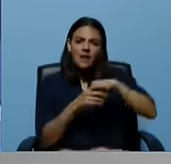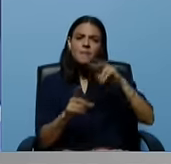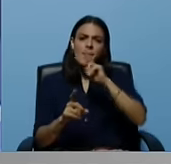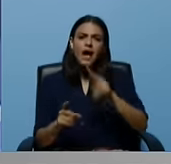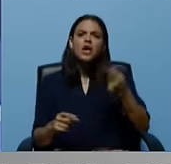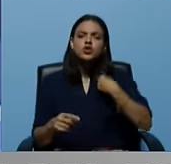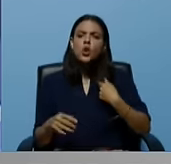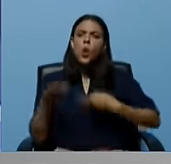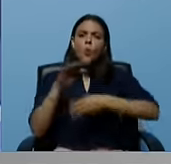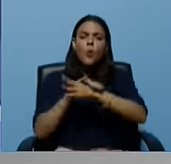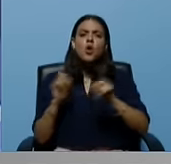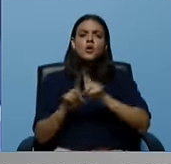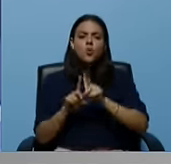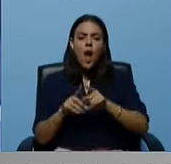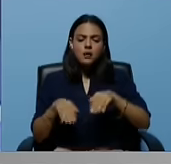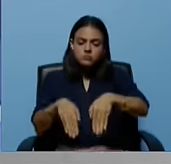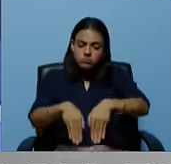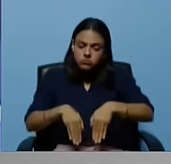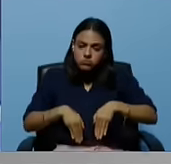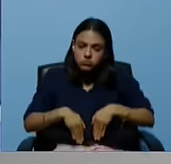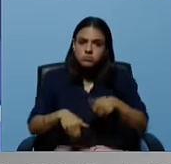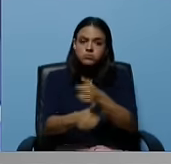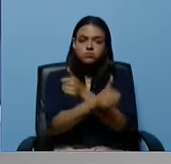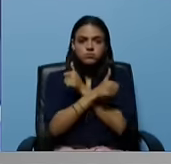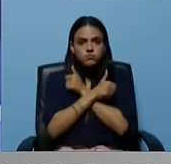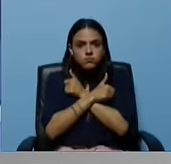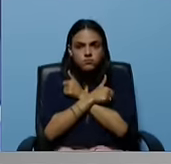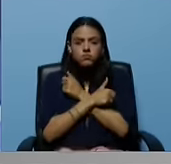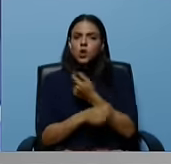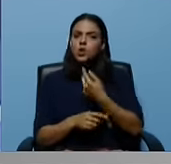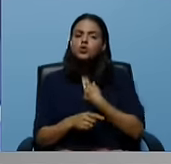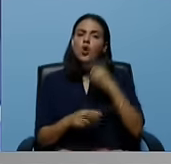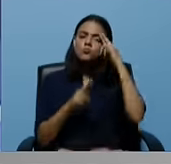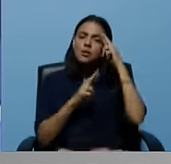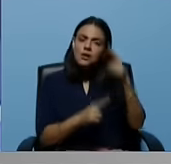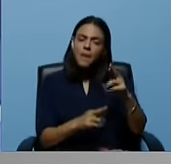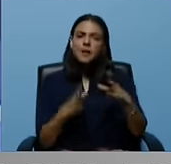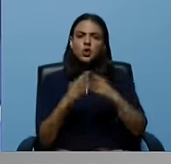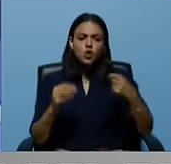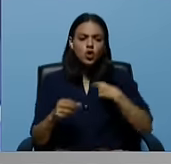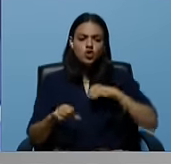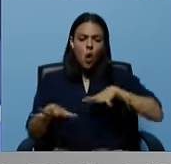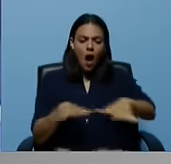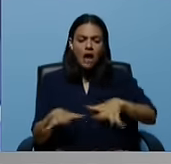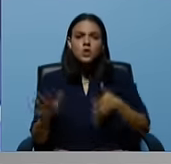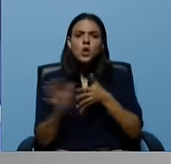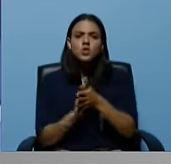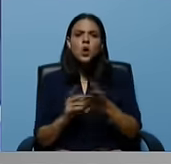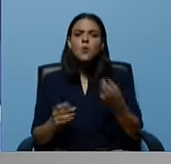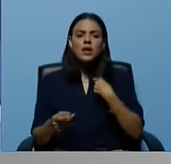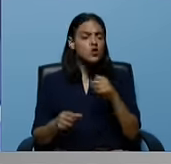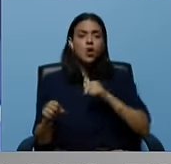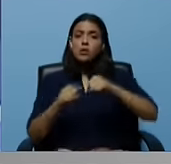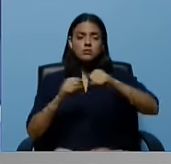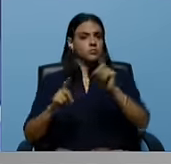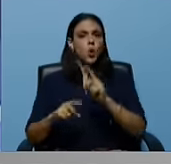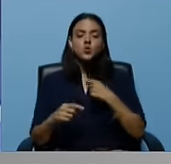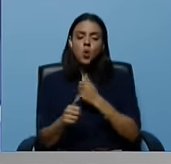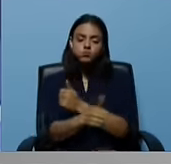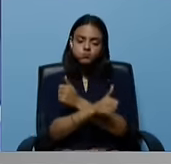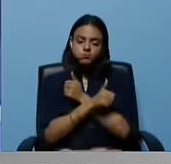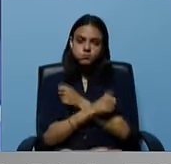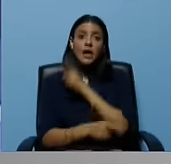guardar la debida prudencia, moderación y respeto en mi accionar en el ámbito público. ¿Ha